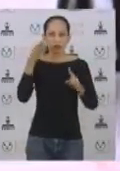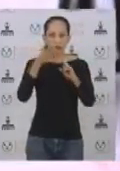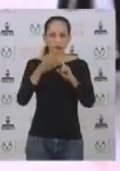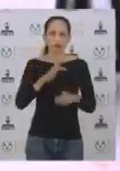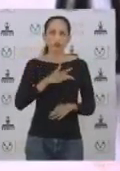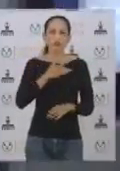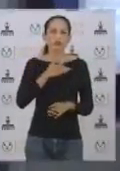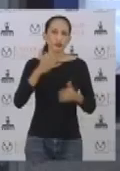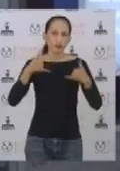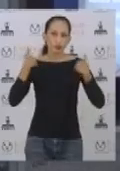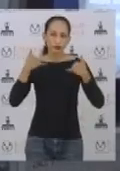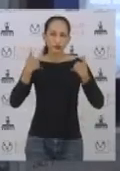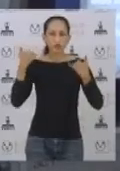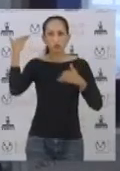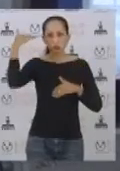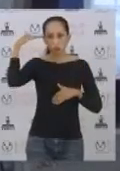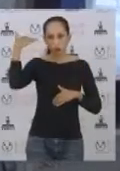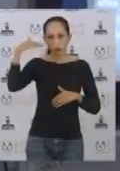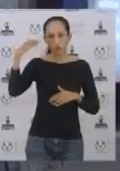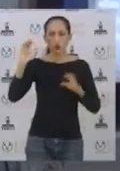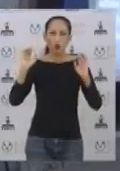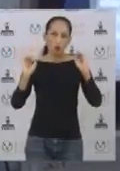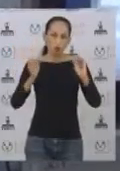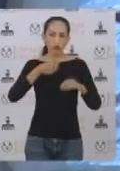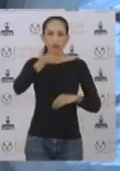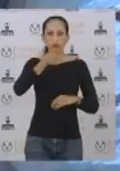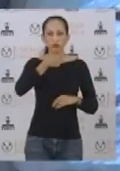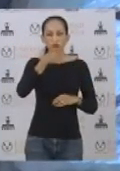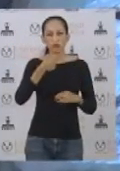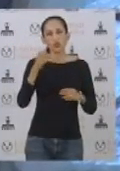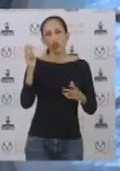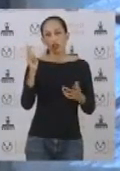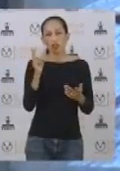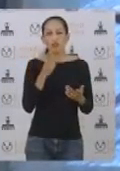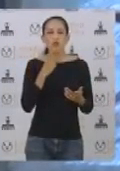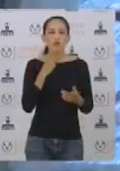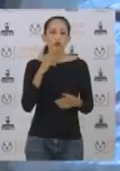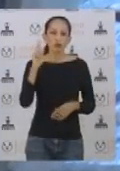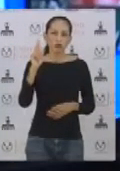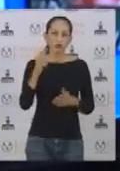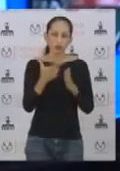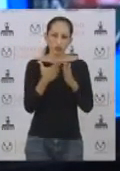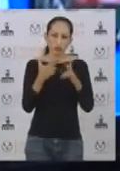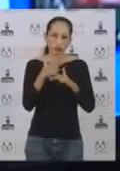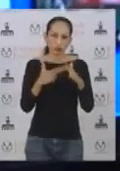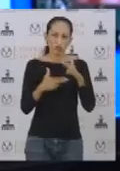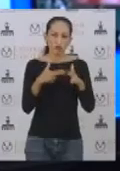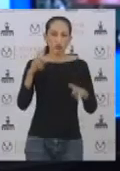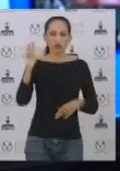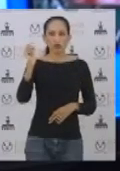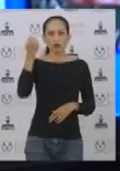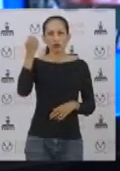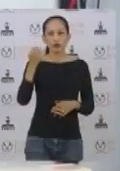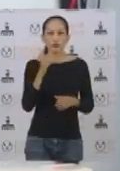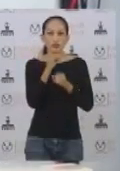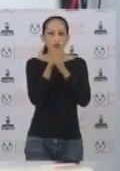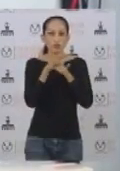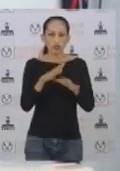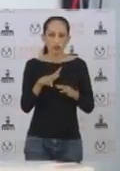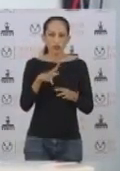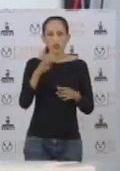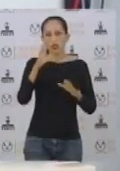propósito sensibilizar a jóvenes, adultos y adultos mayores sobre el uso de las herramientas tecnológicas, informar, capacitar y